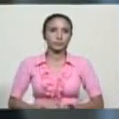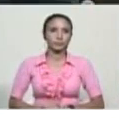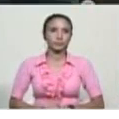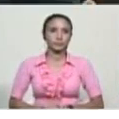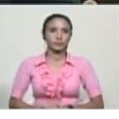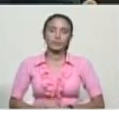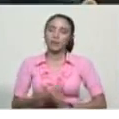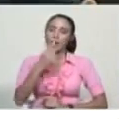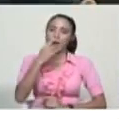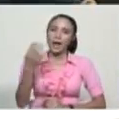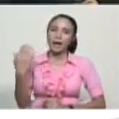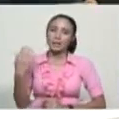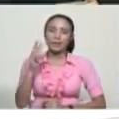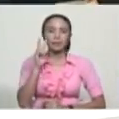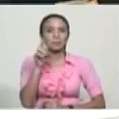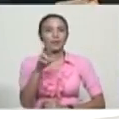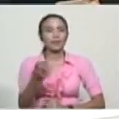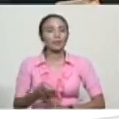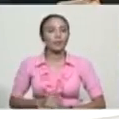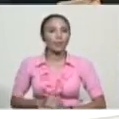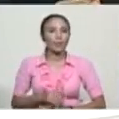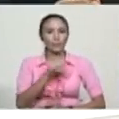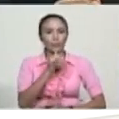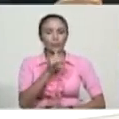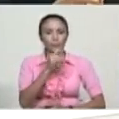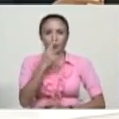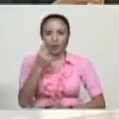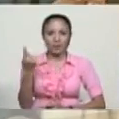yo estaba viendo unas declaraciones,